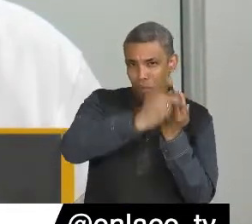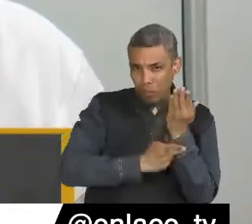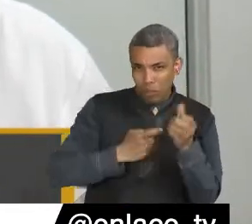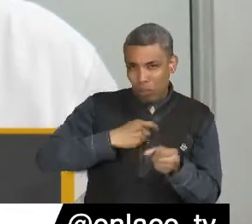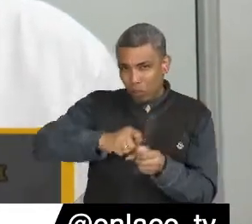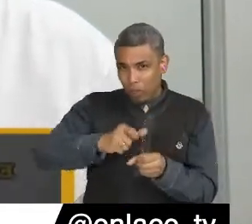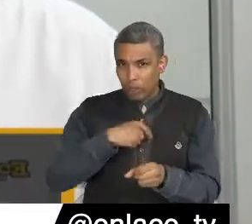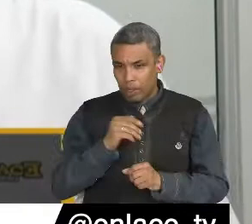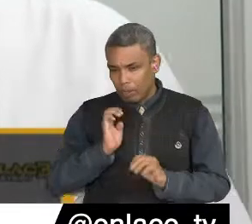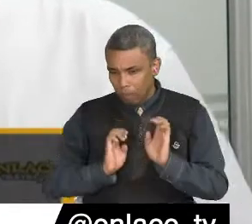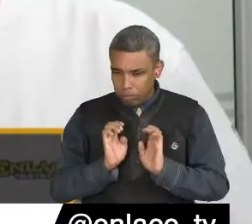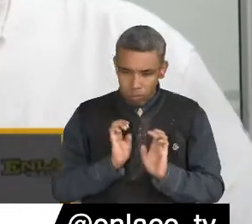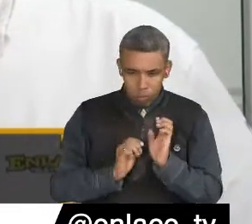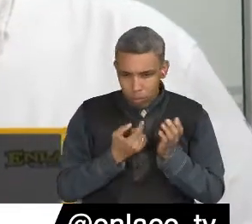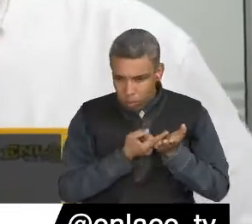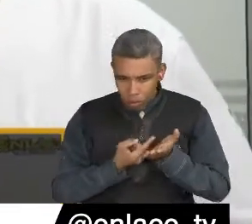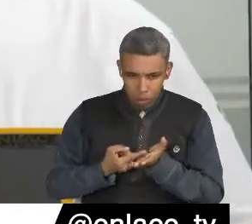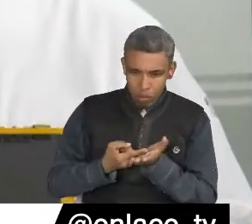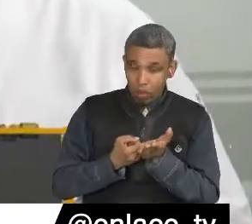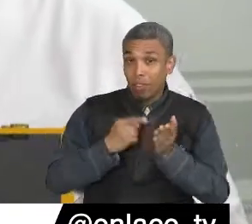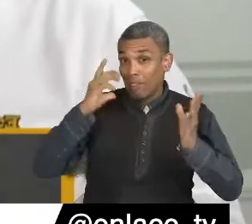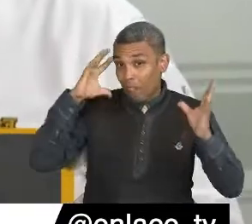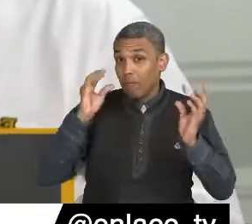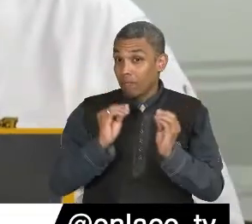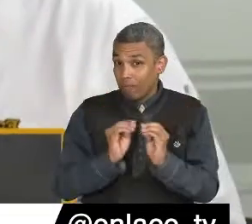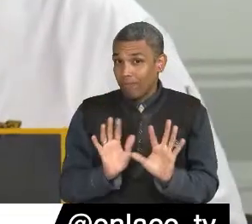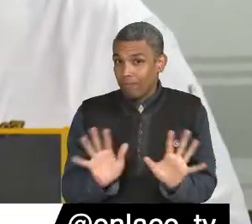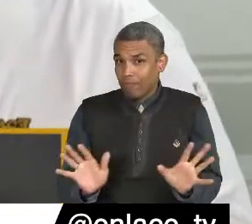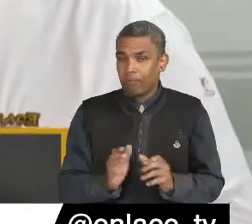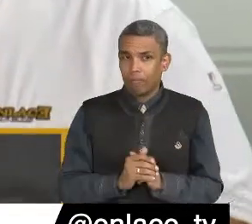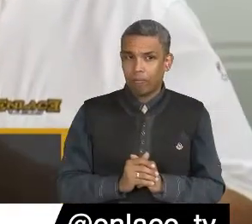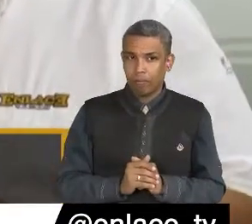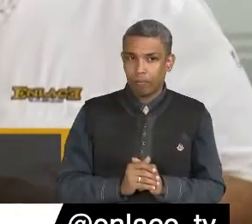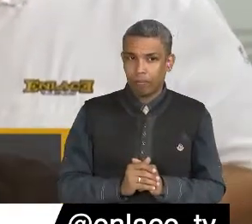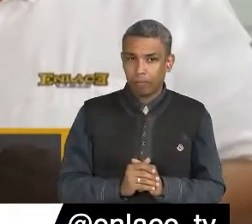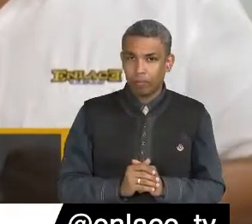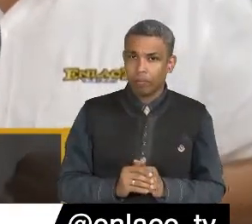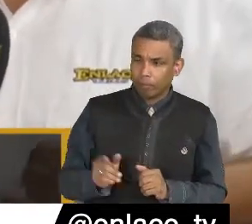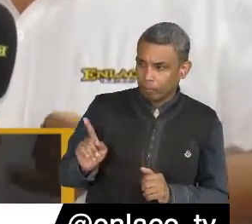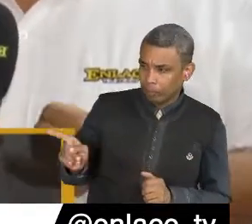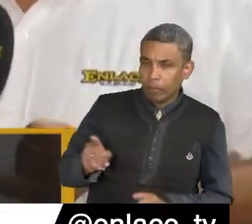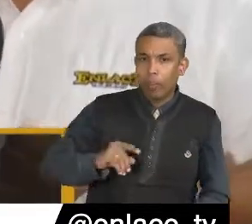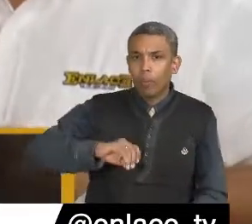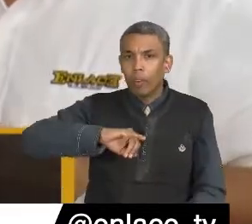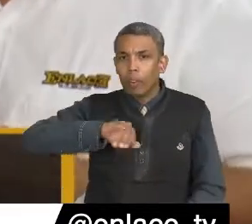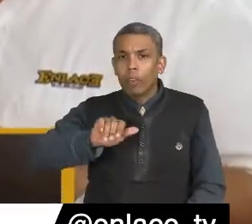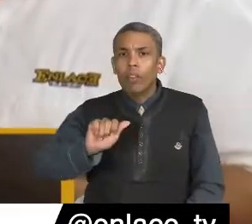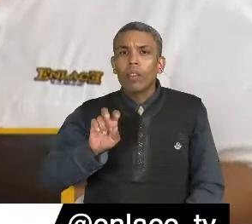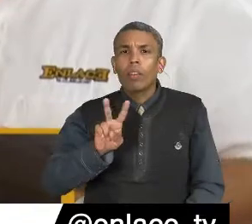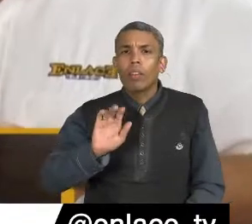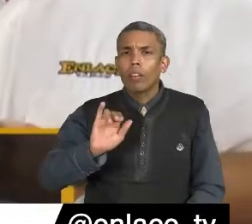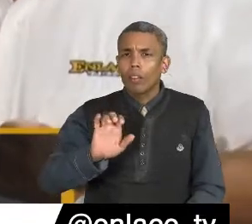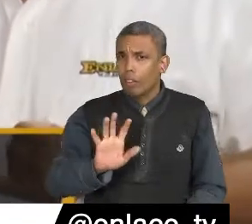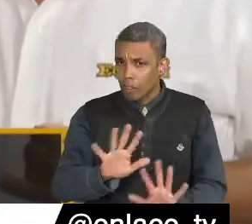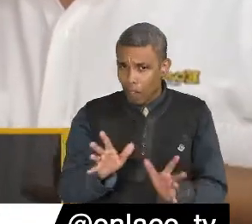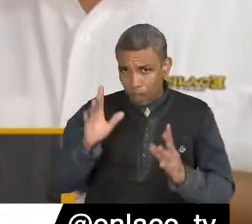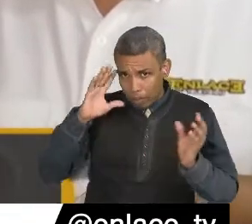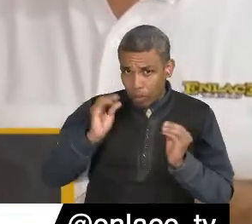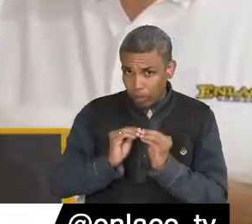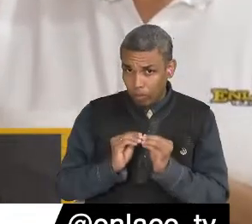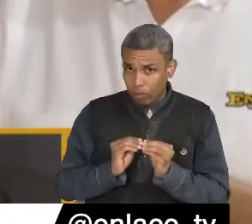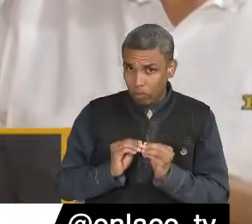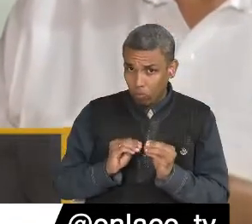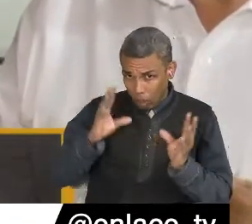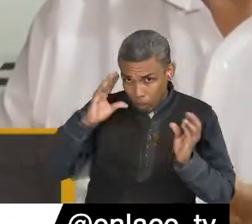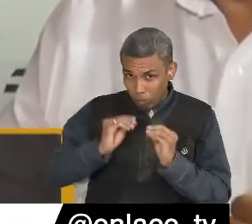Daniel Sosa, presidente subdirectivo de Barranca Bermeja de la USO. Dos temas importantes. Primero, ¿aprobado cabildo abierto? Sí,